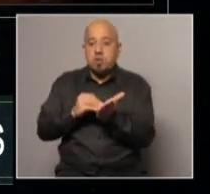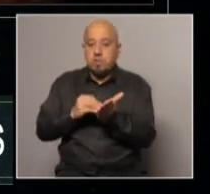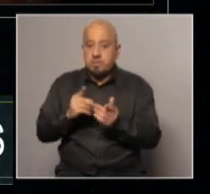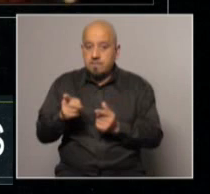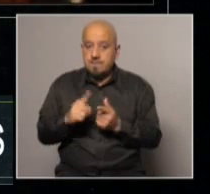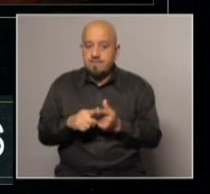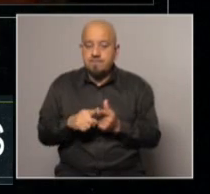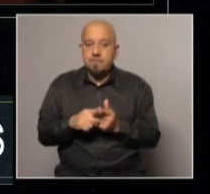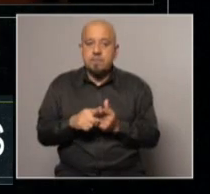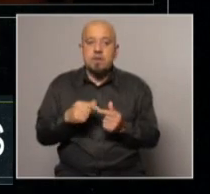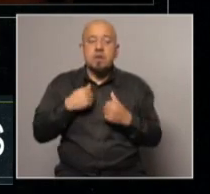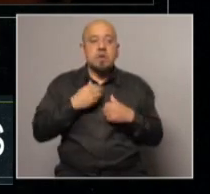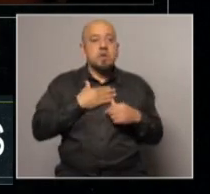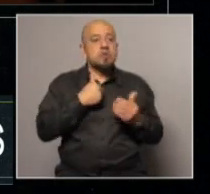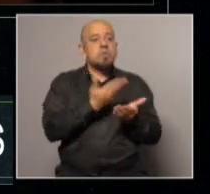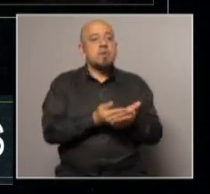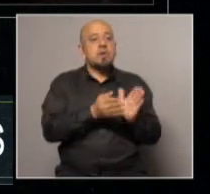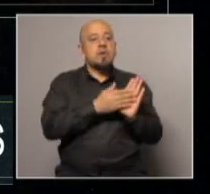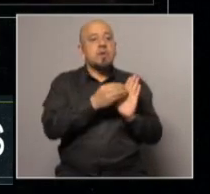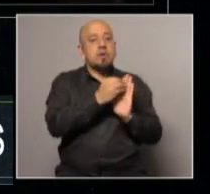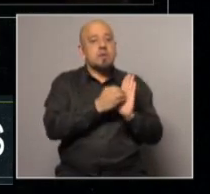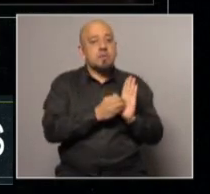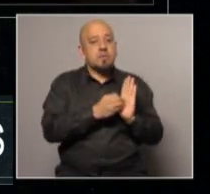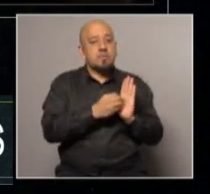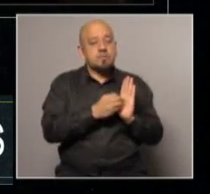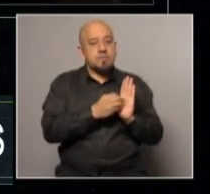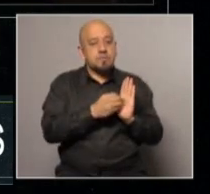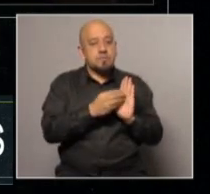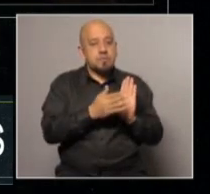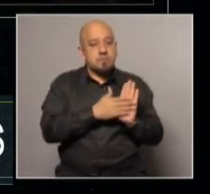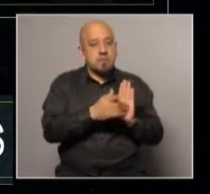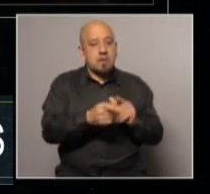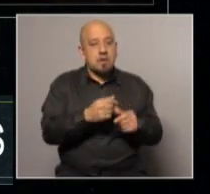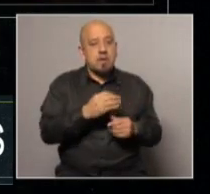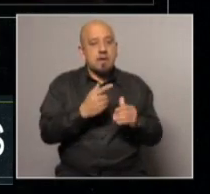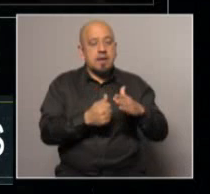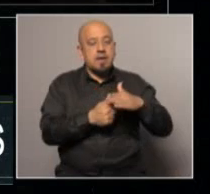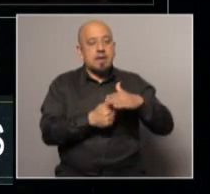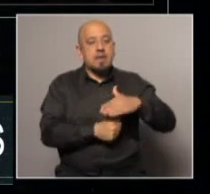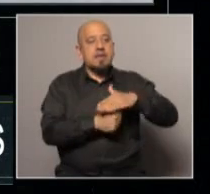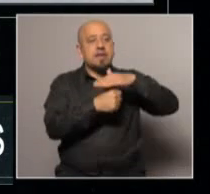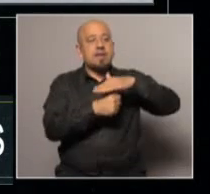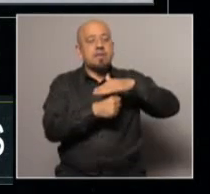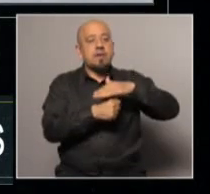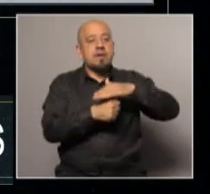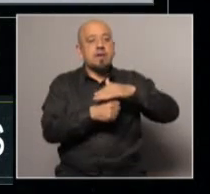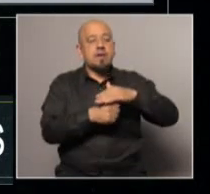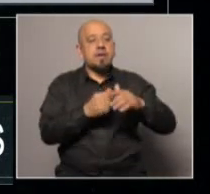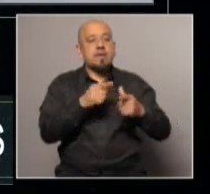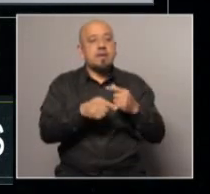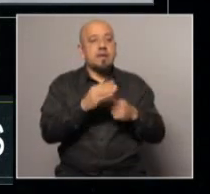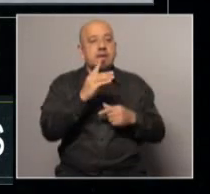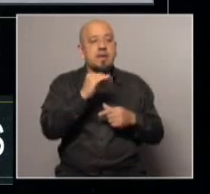sabés que esa fue una cosa que yo planteé enseguida que asumí en la Directiva de IRCA, y aún antes de asumir la Directiva de IRCA estaba diciendo eso.